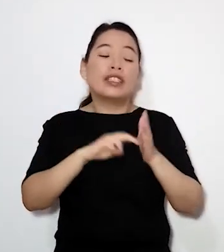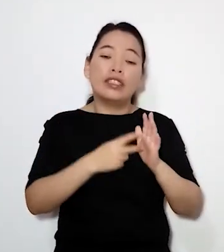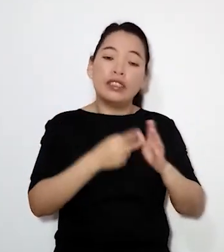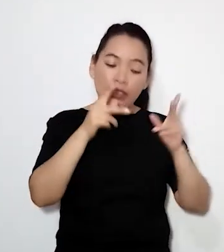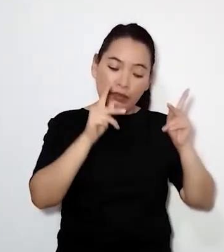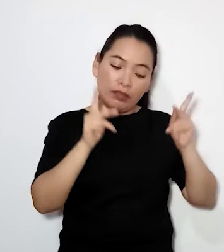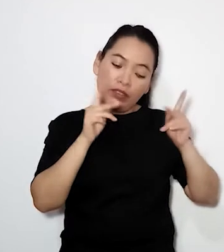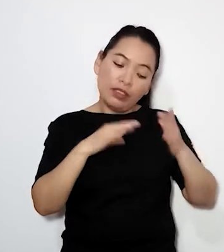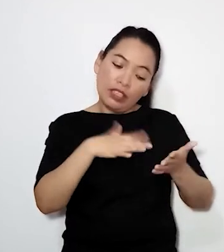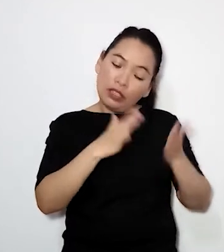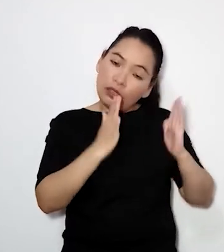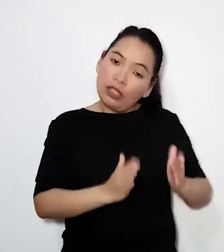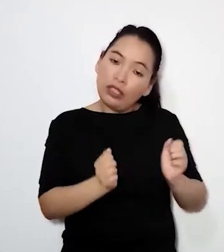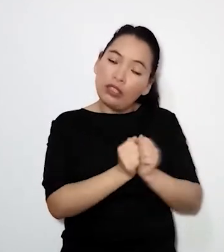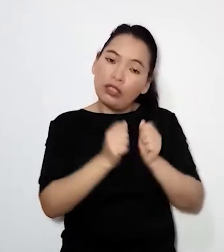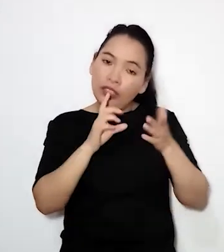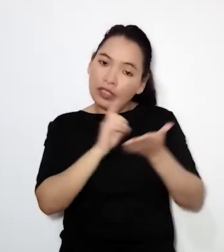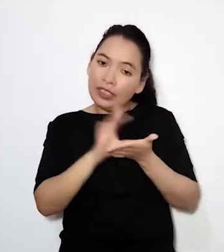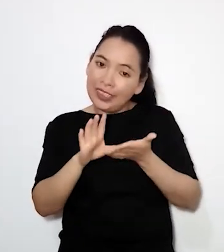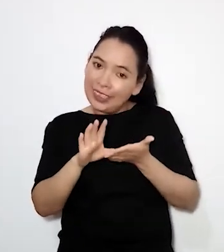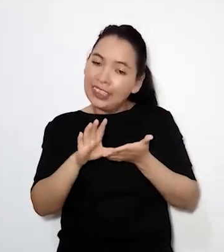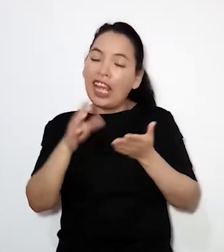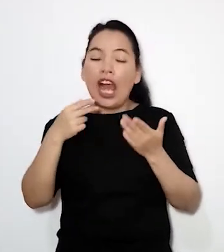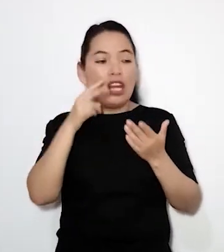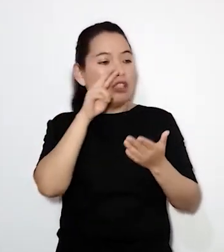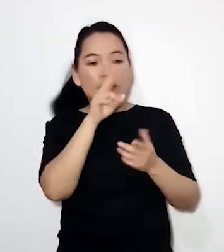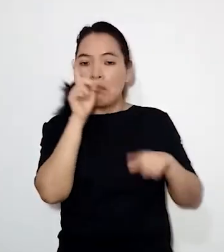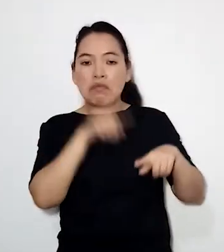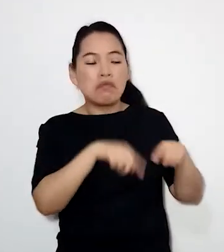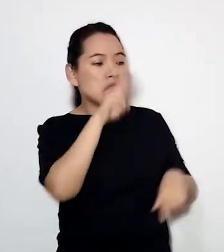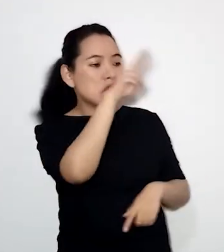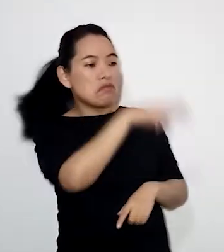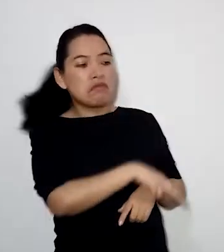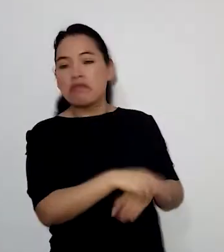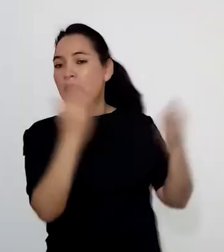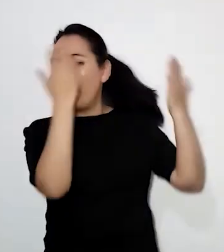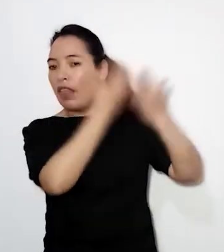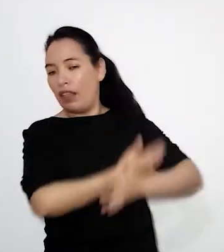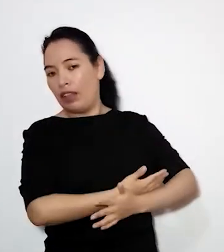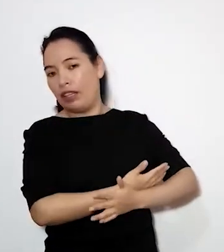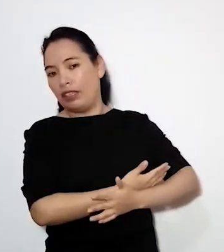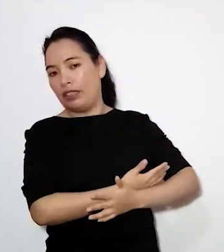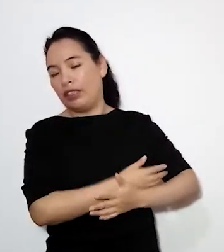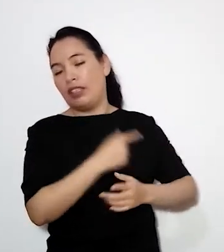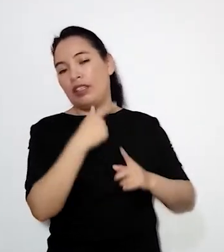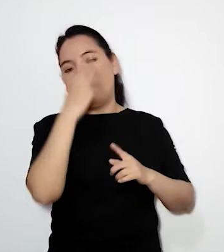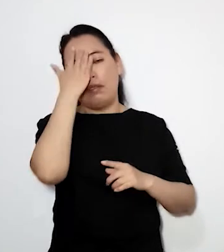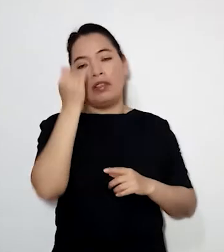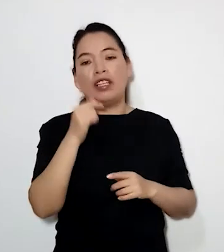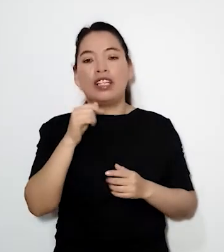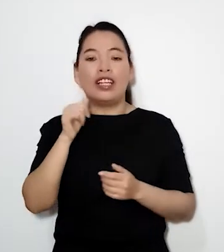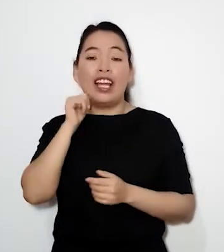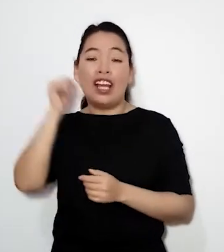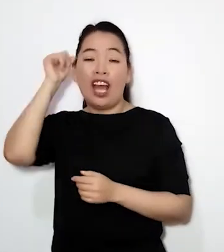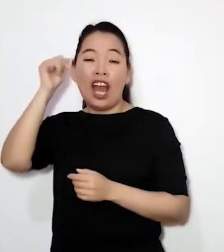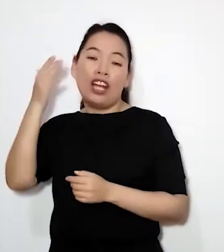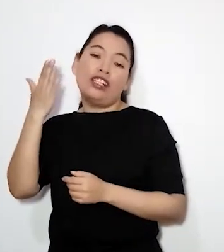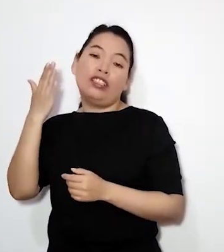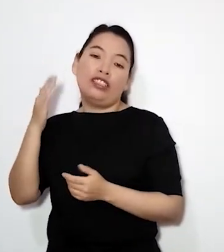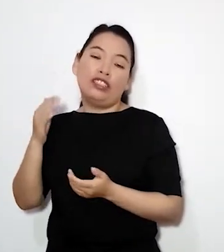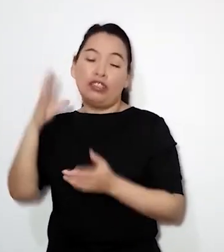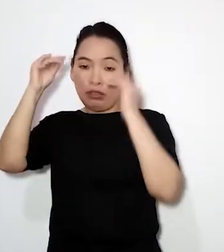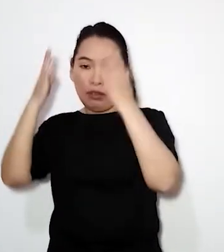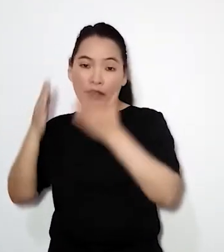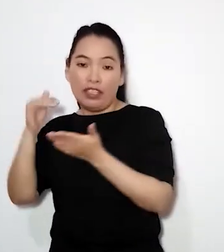figura invisibilizada, a la visión adultocéntrica que está presente en general en la educación de todos los niños, se le